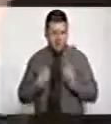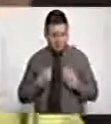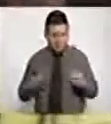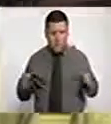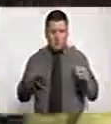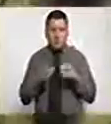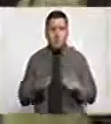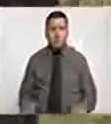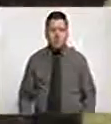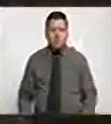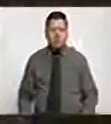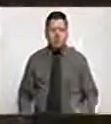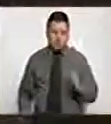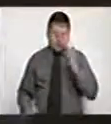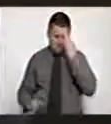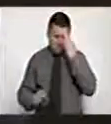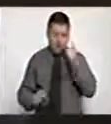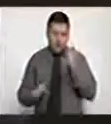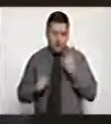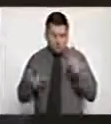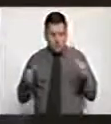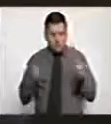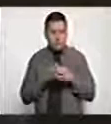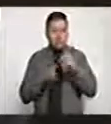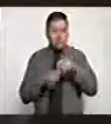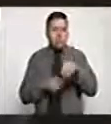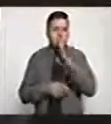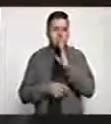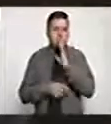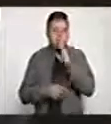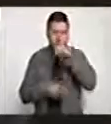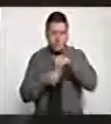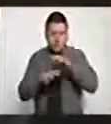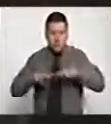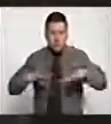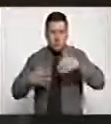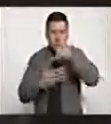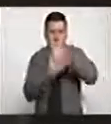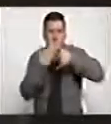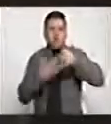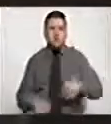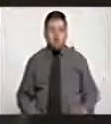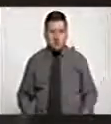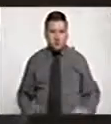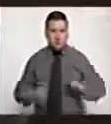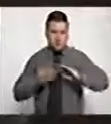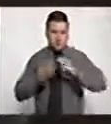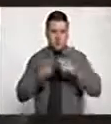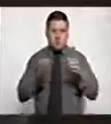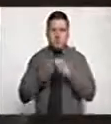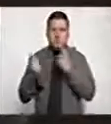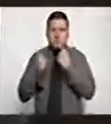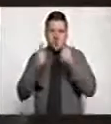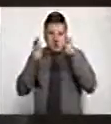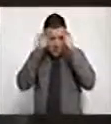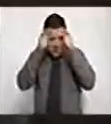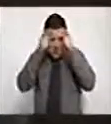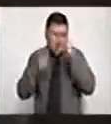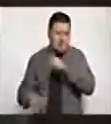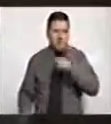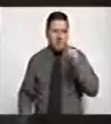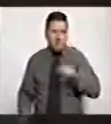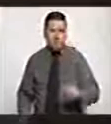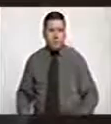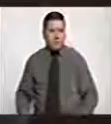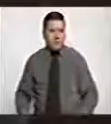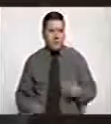y de la fuerza pública alojada en esa zona del país, a la comunidad y a los ganaderos. Es necesario